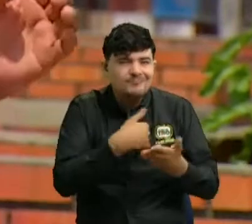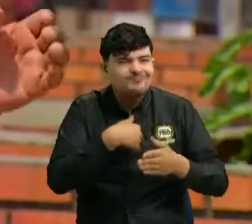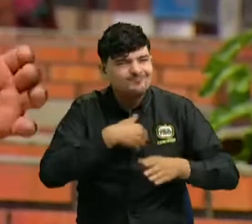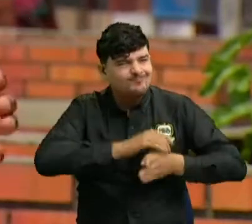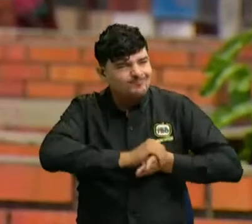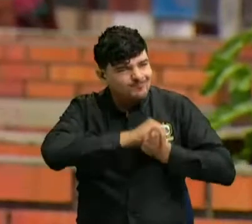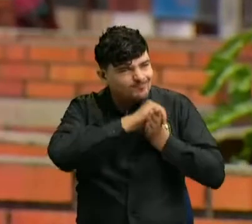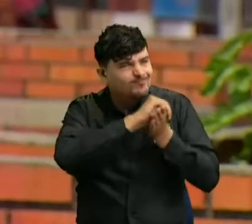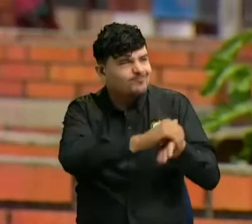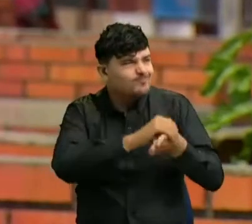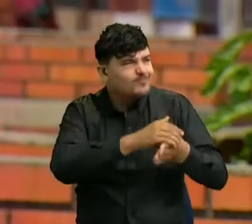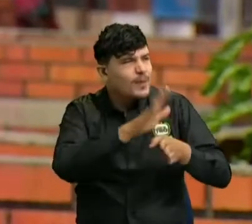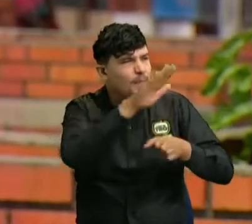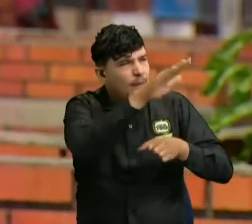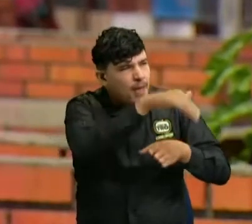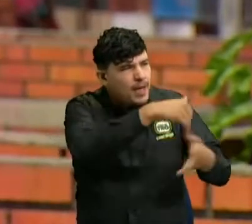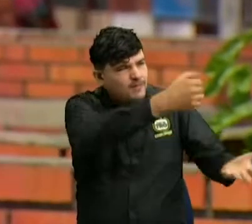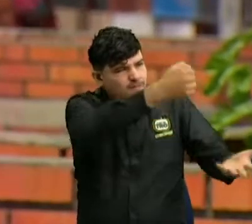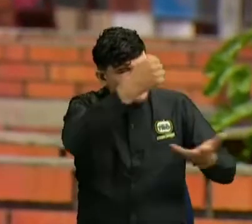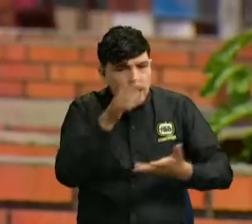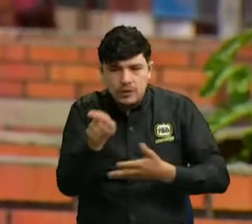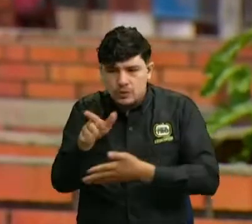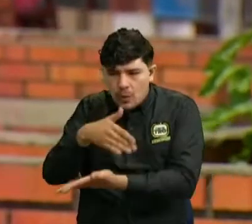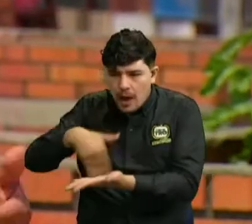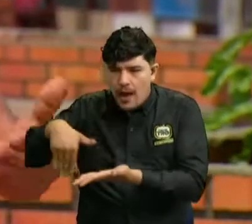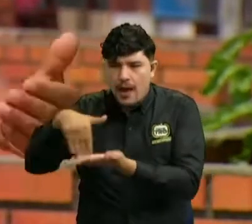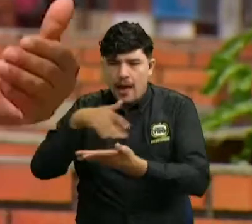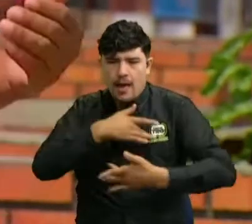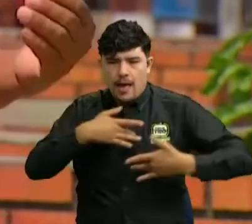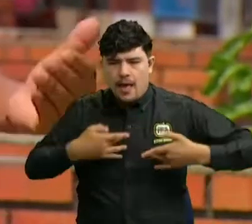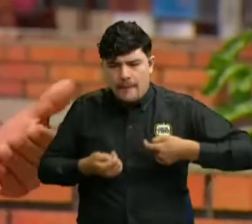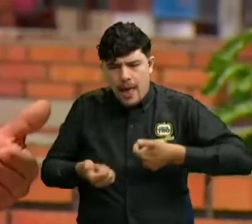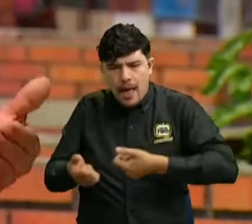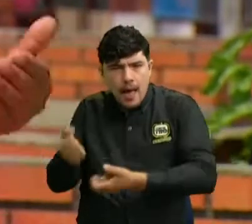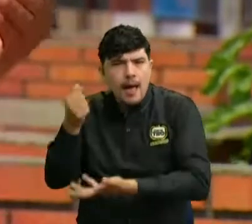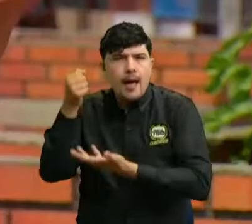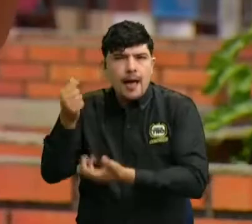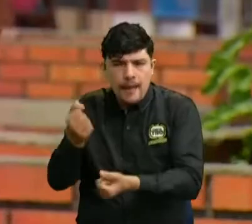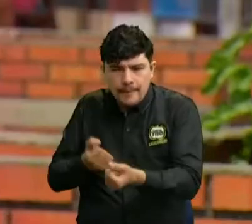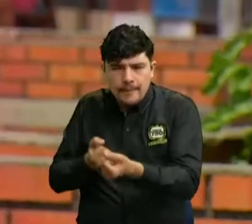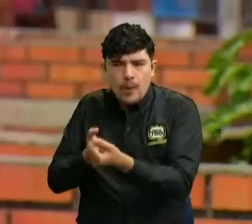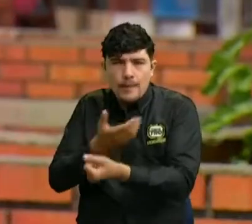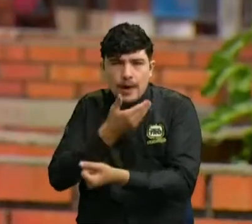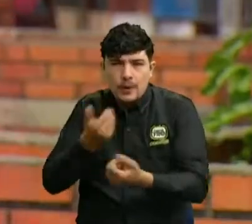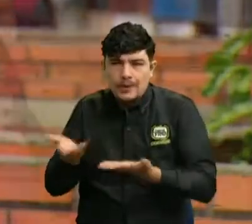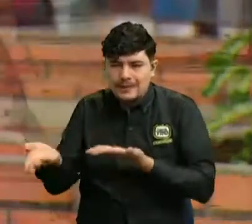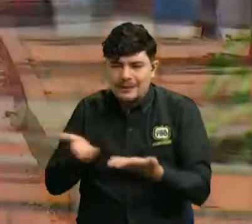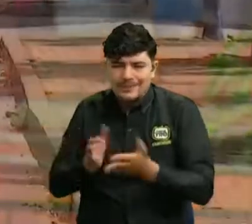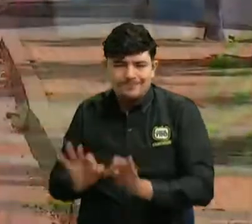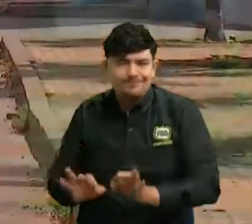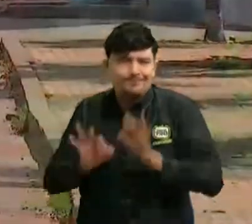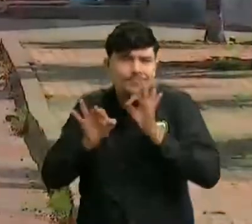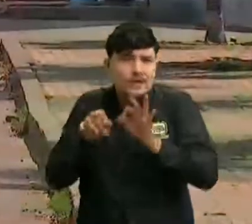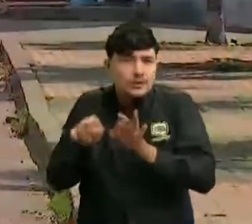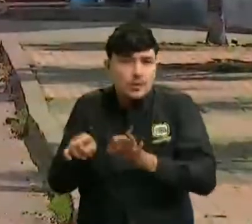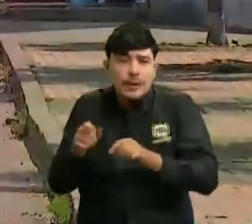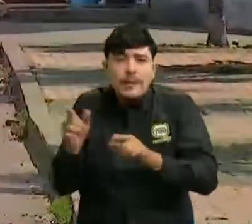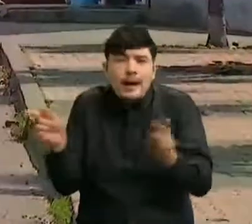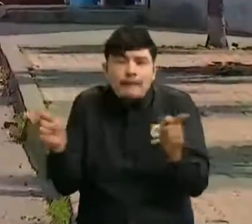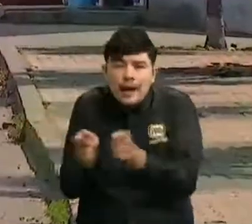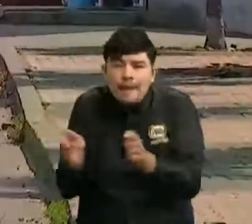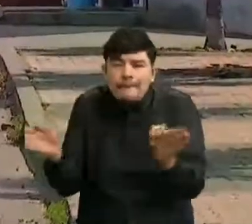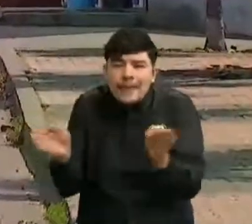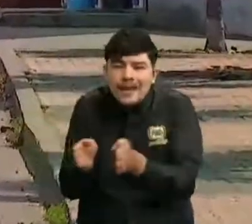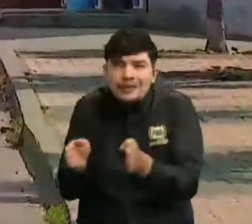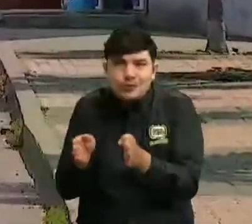de la Libertad, se convirtiera en una gran unidad básica al servicio de toda la comuna y de todos sus alrededores, porque es un mini hospital aquí en la Ciudad